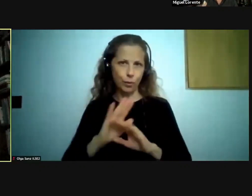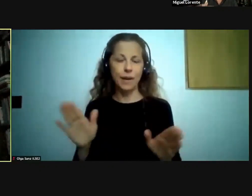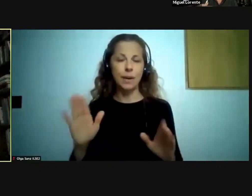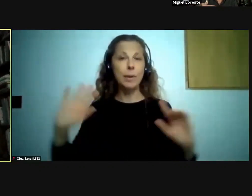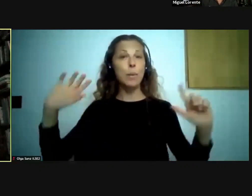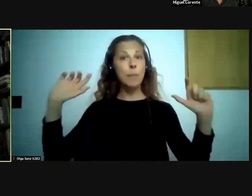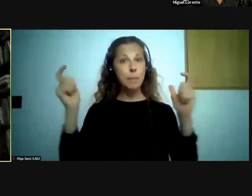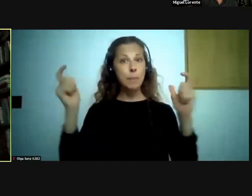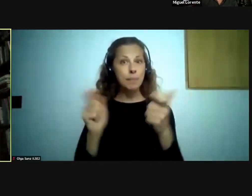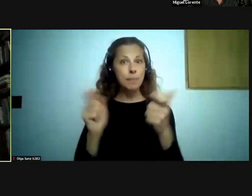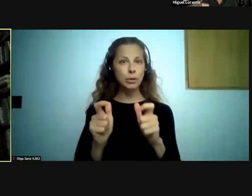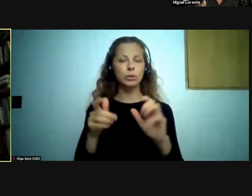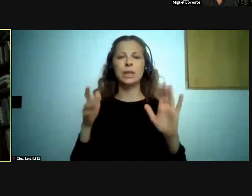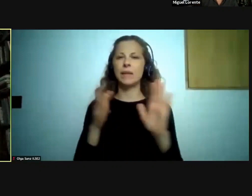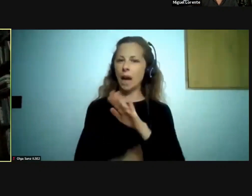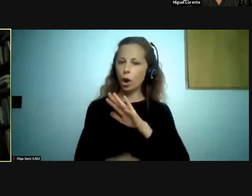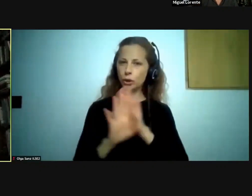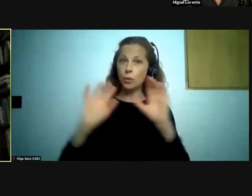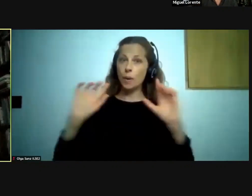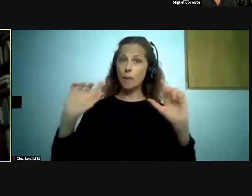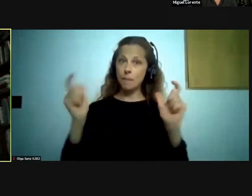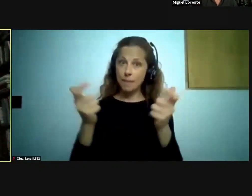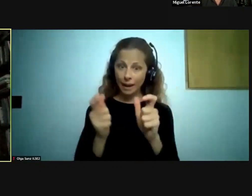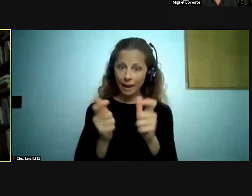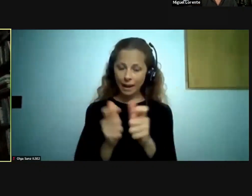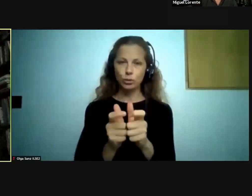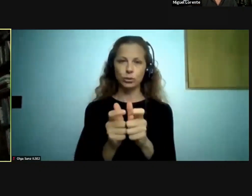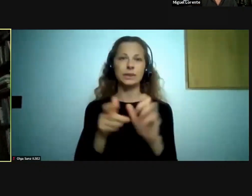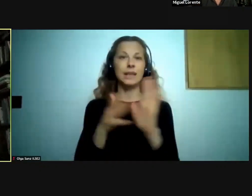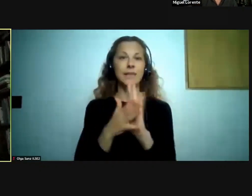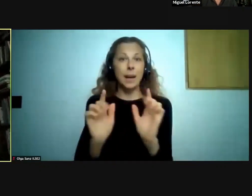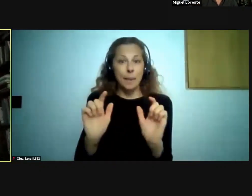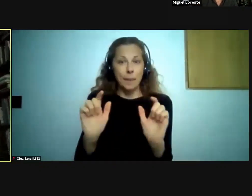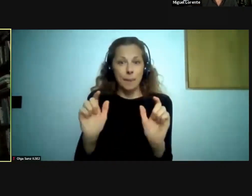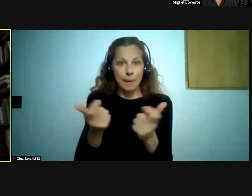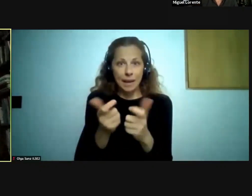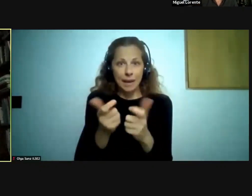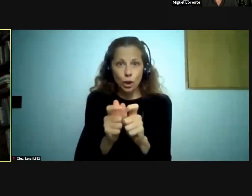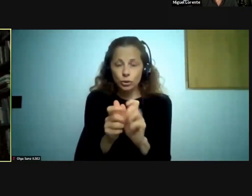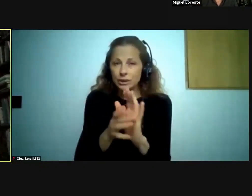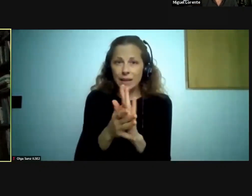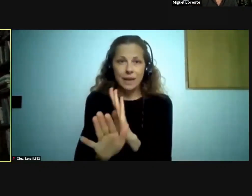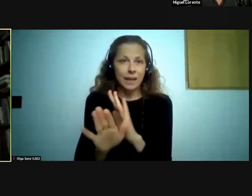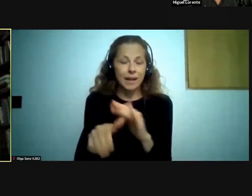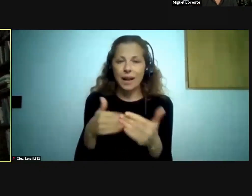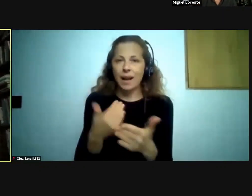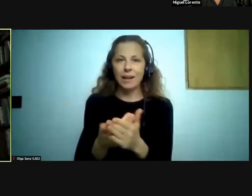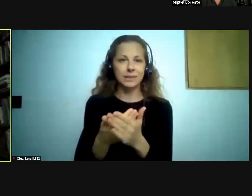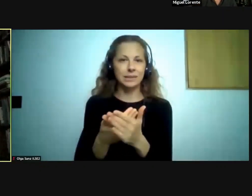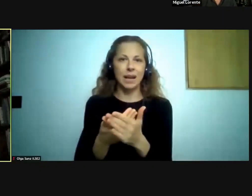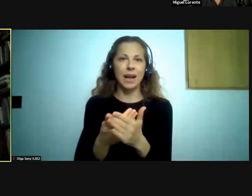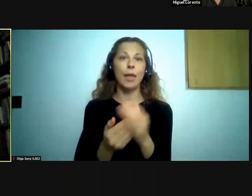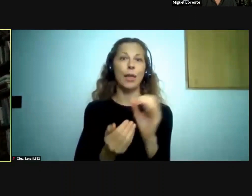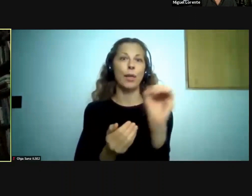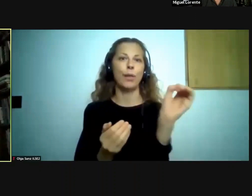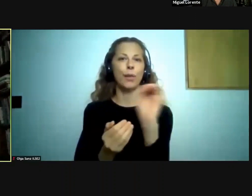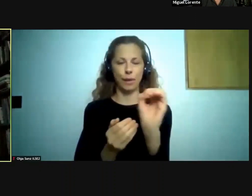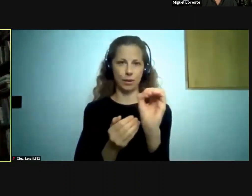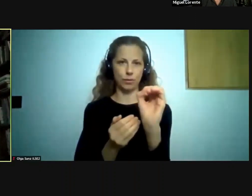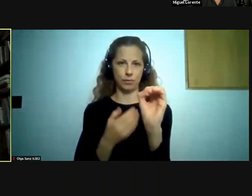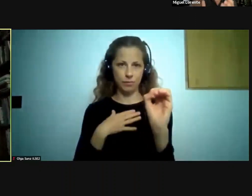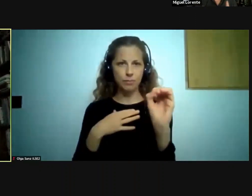seguir disminuyendo. Y si pueden seguir disminuyendo, podemos llegar hasta esa cifra cero que signifique